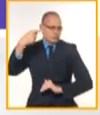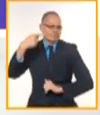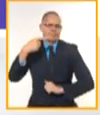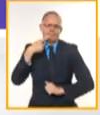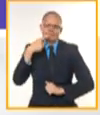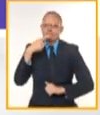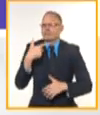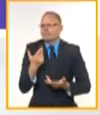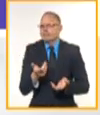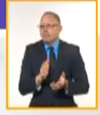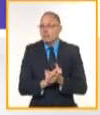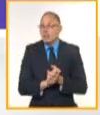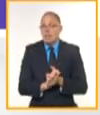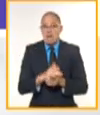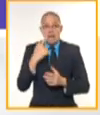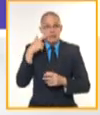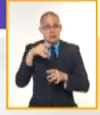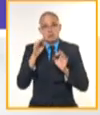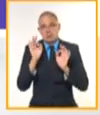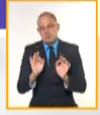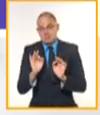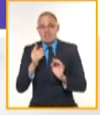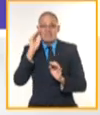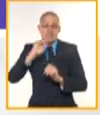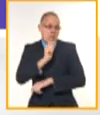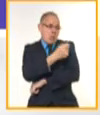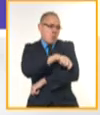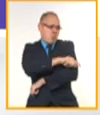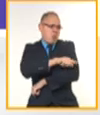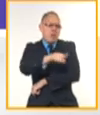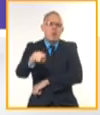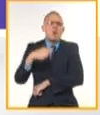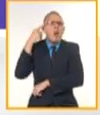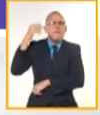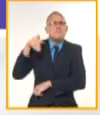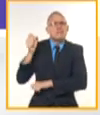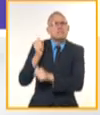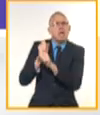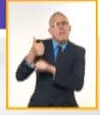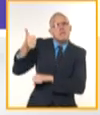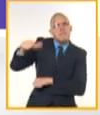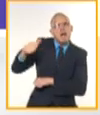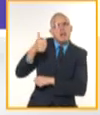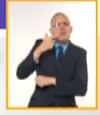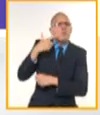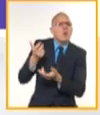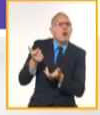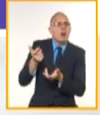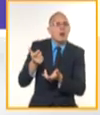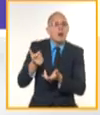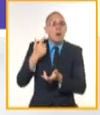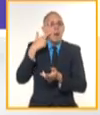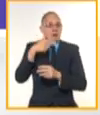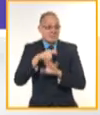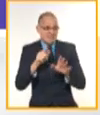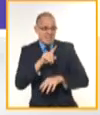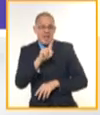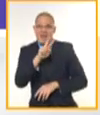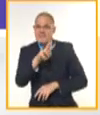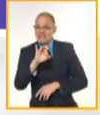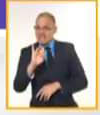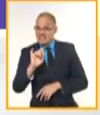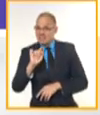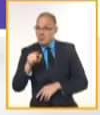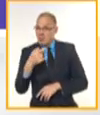estadounidenses desaprueban la labor del Congreso. ¿Quiénes lo aprueban? Un 26,6%. Si usted me